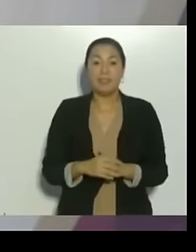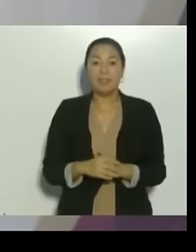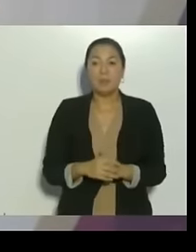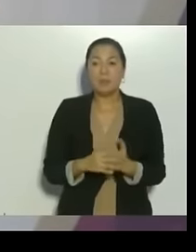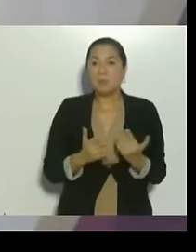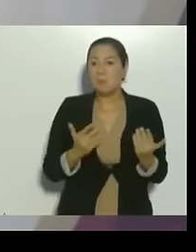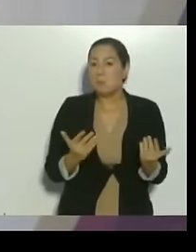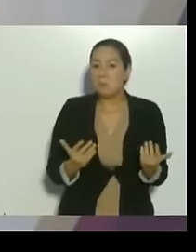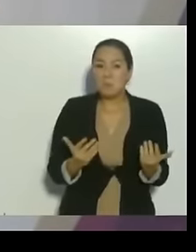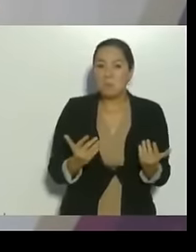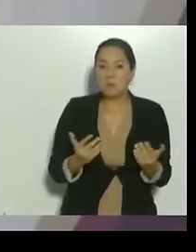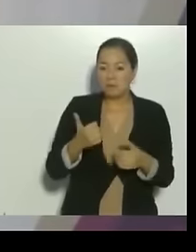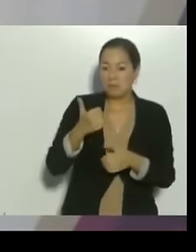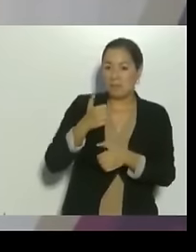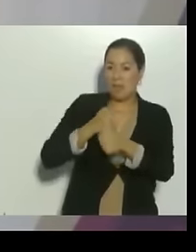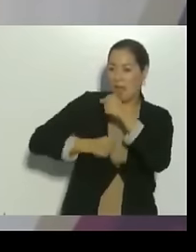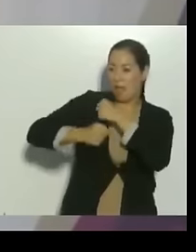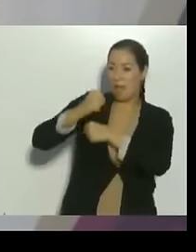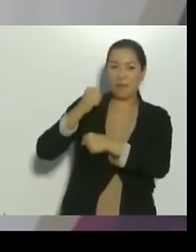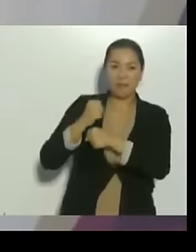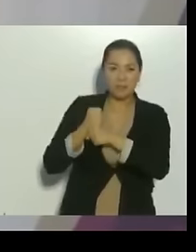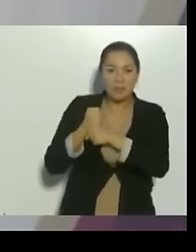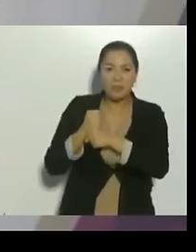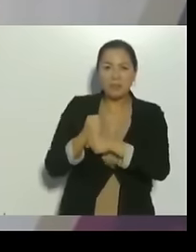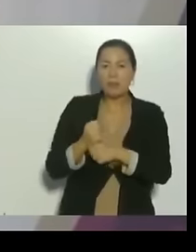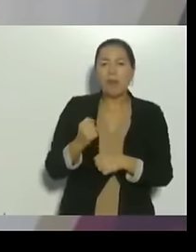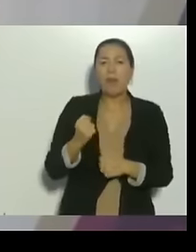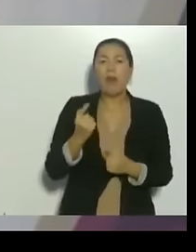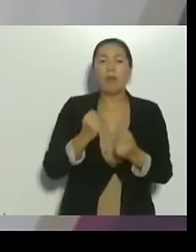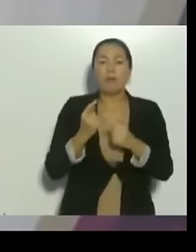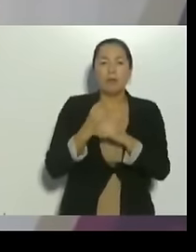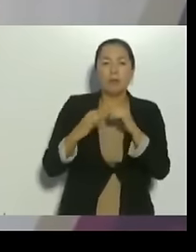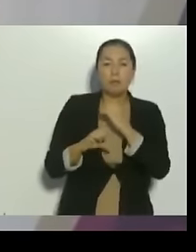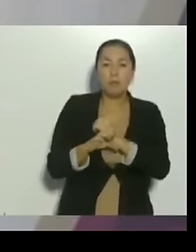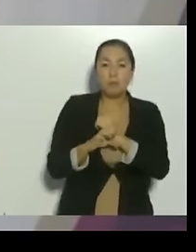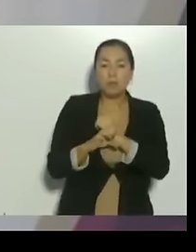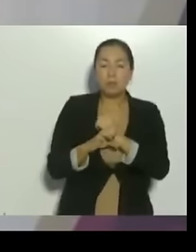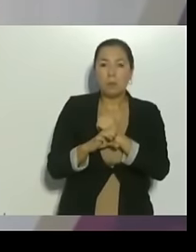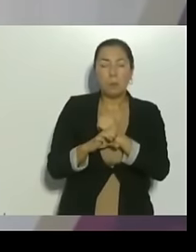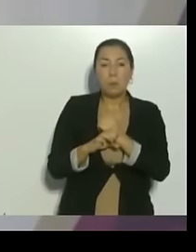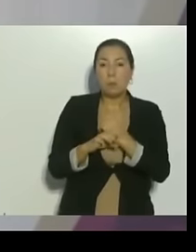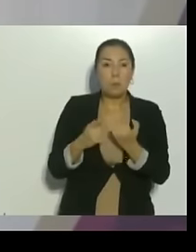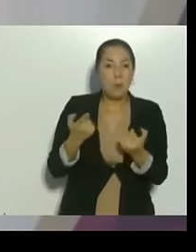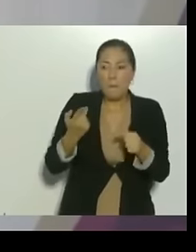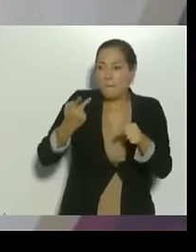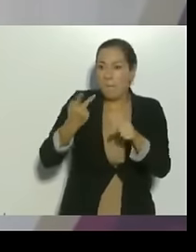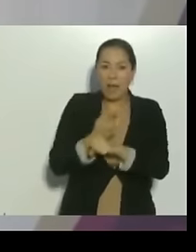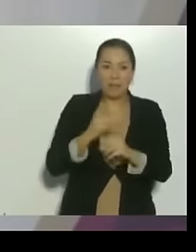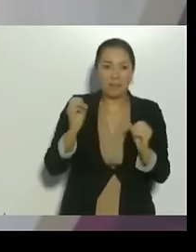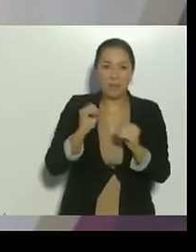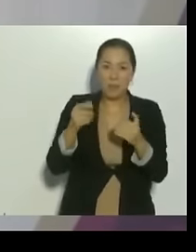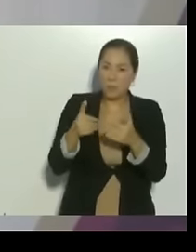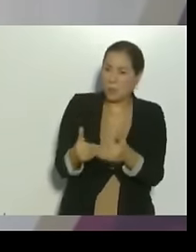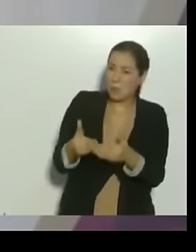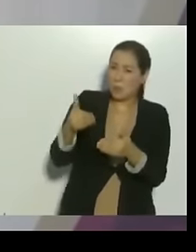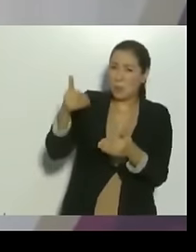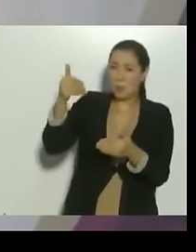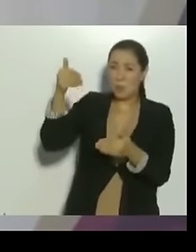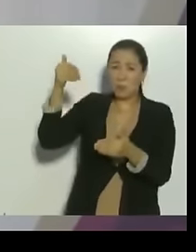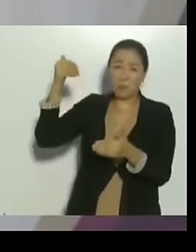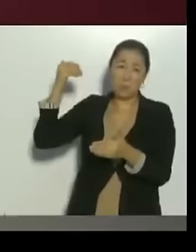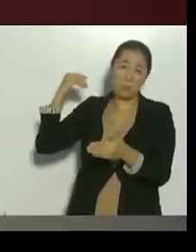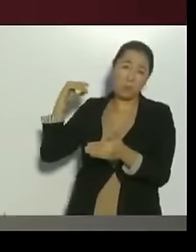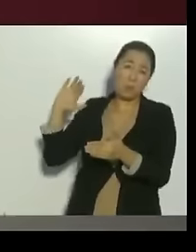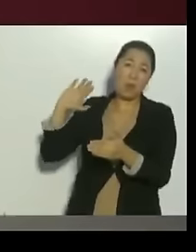obsesionados por querer llegar una vez más a decir cómo se deben de hacer las cosas en vez de dedicarse